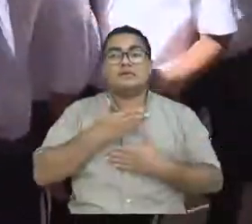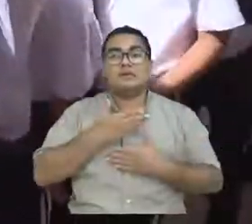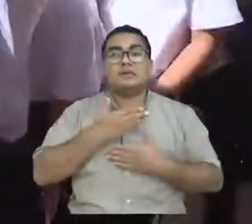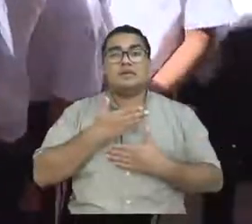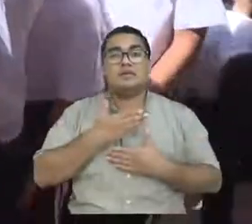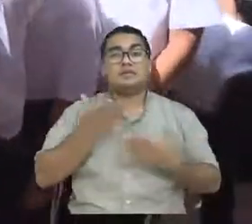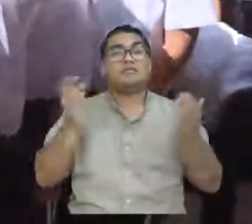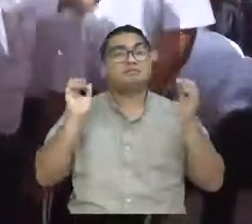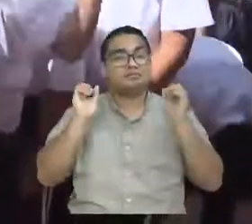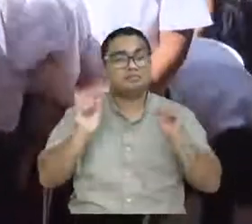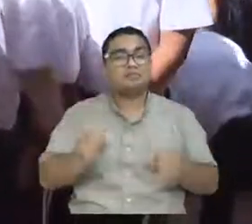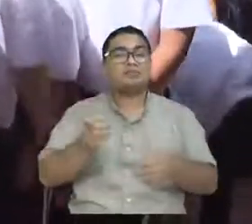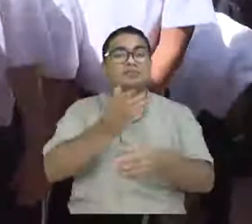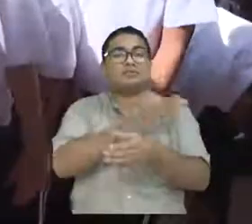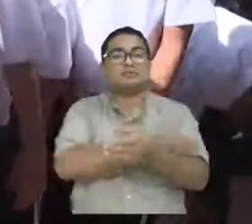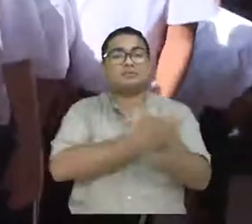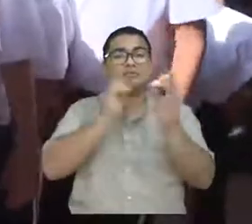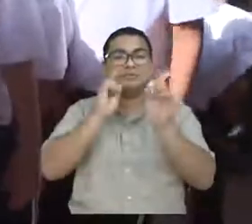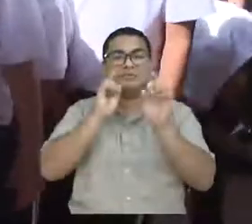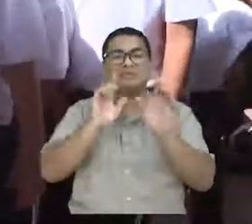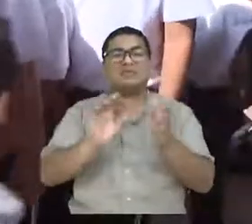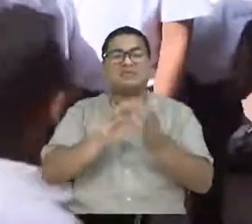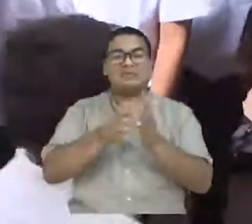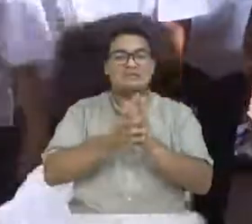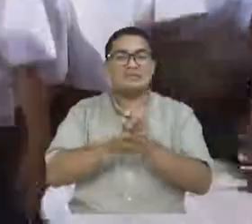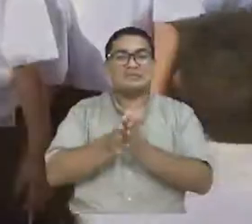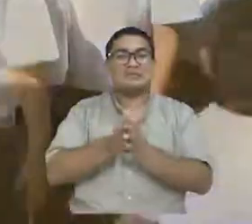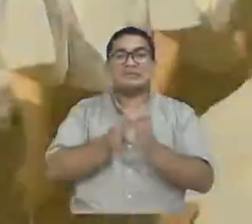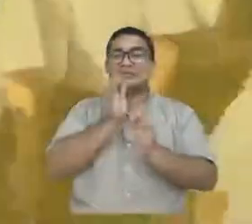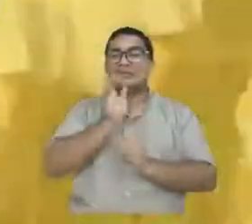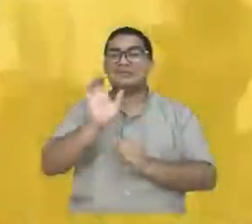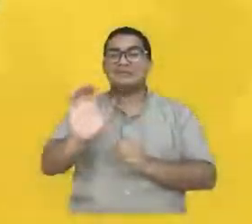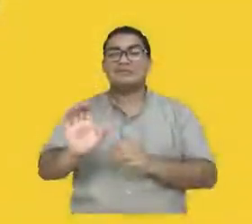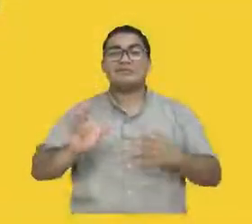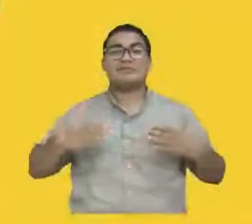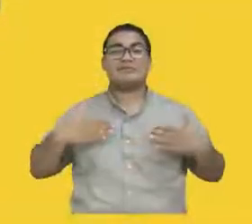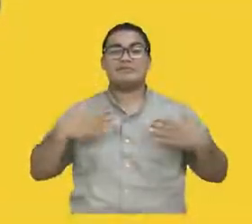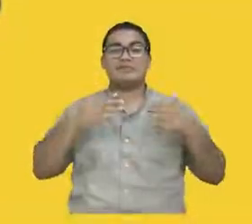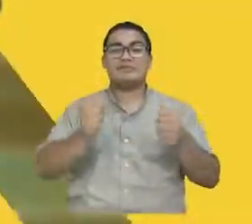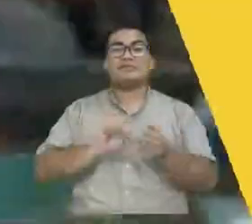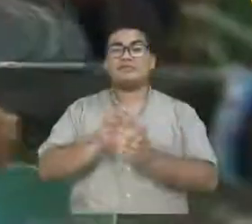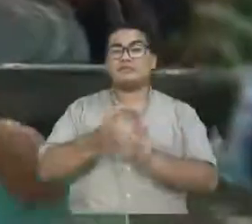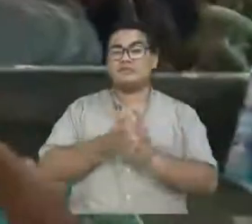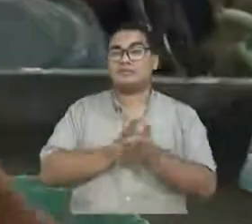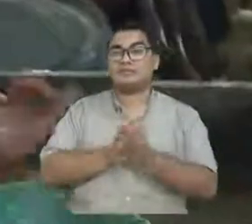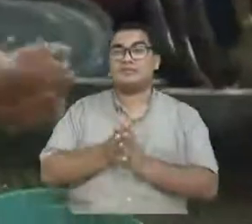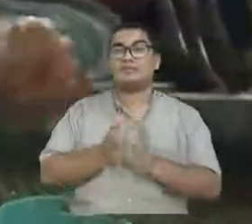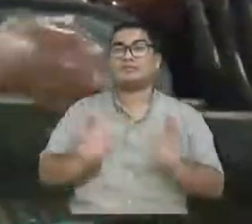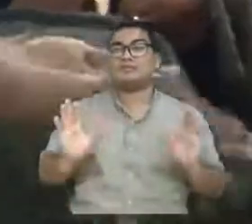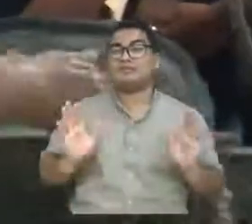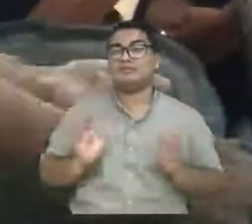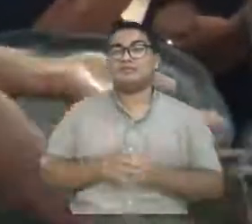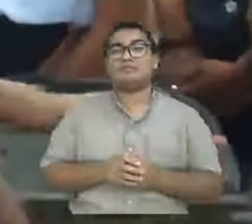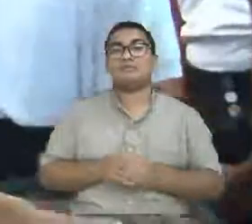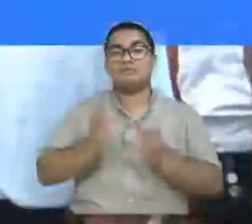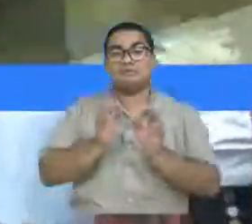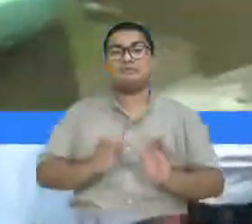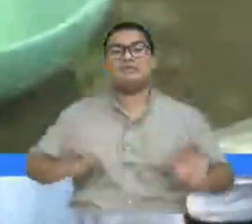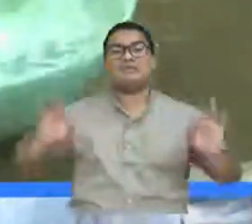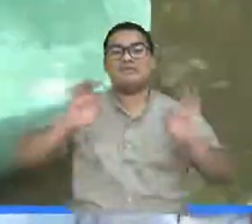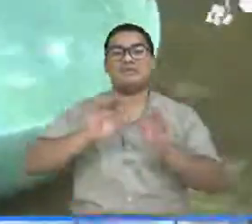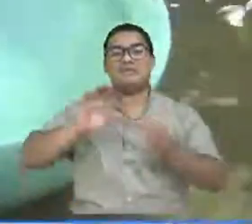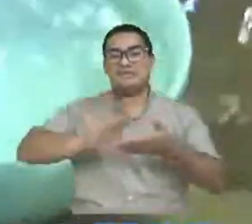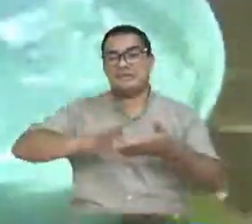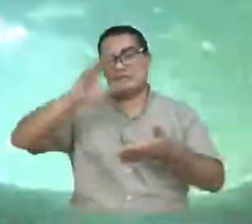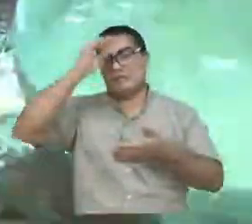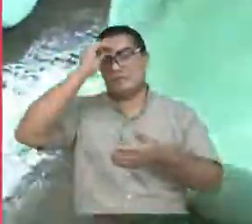prevenir con el lavado de manos. Un niño sano entonces es aquel que se va a lavar constantemente las manos. Es un hábito que se tiene que aprender desde la